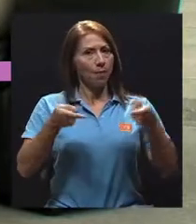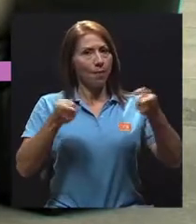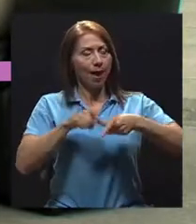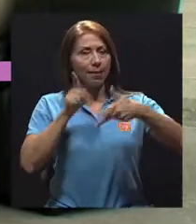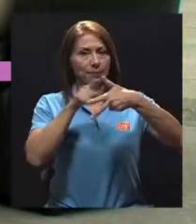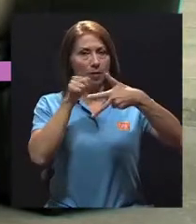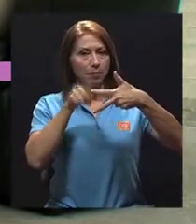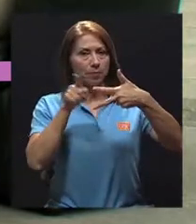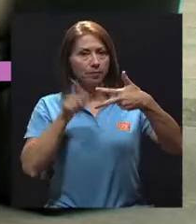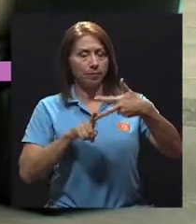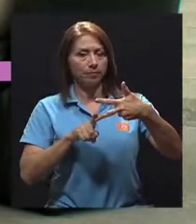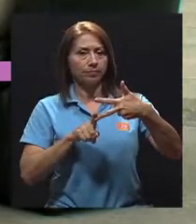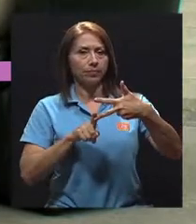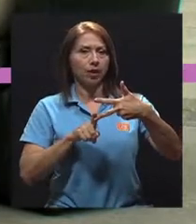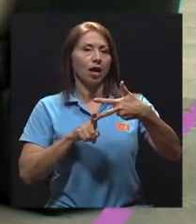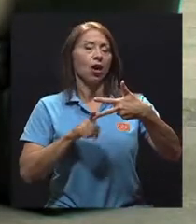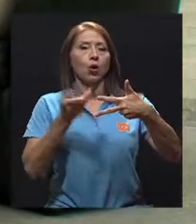puede dar